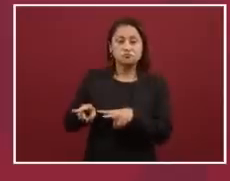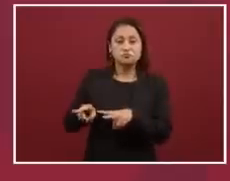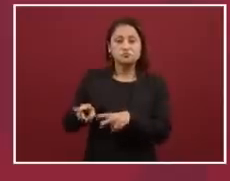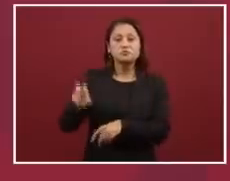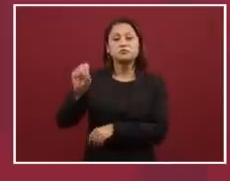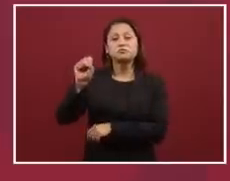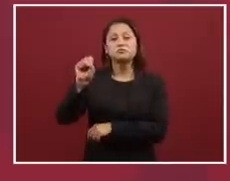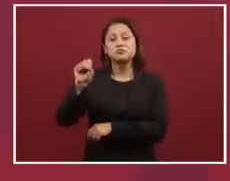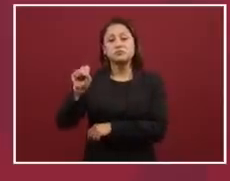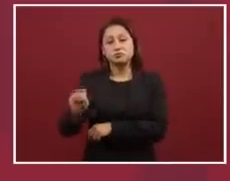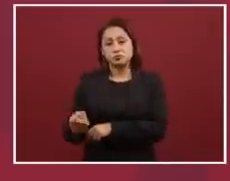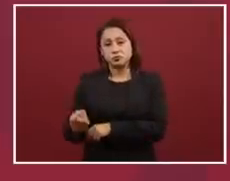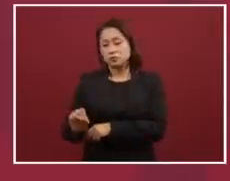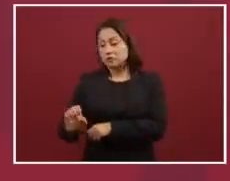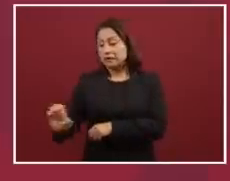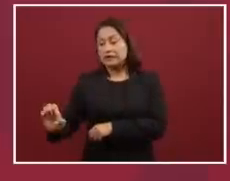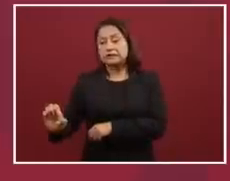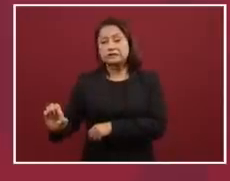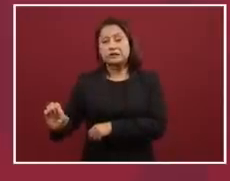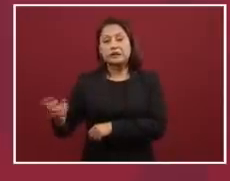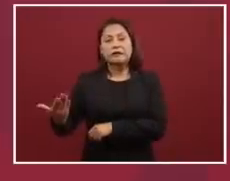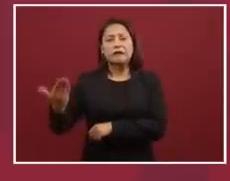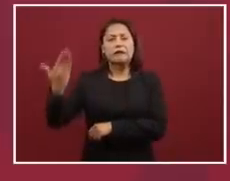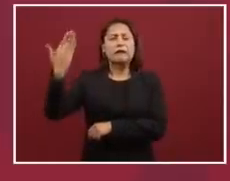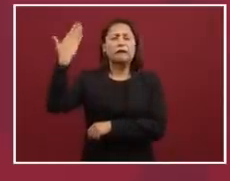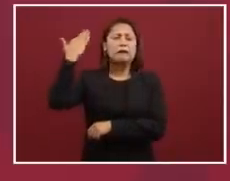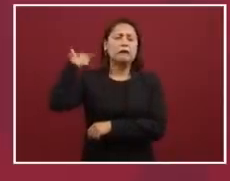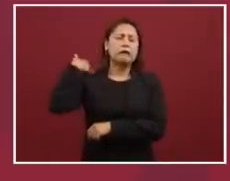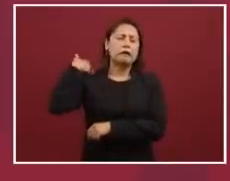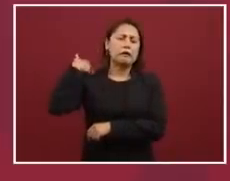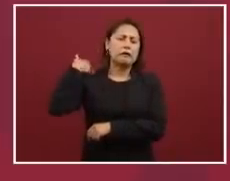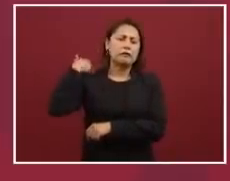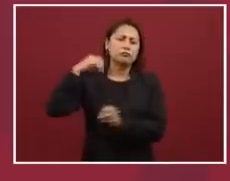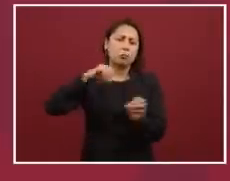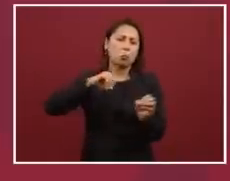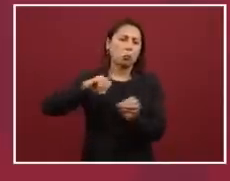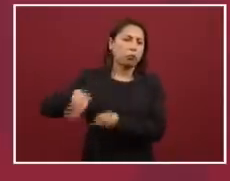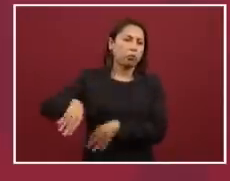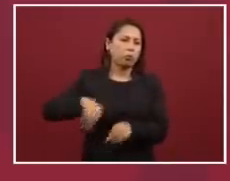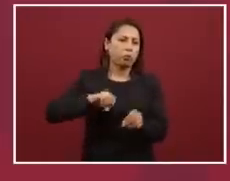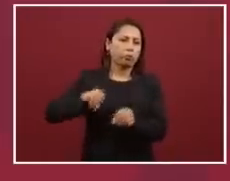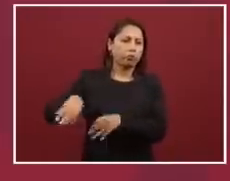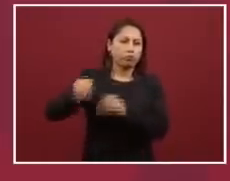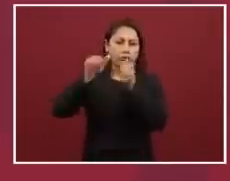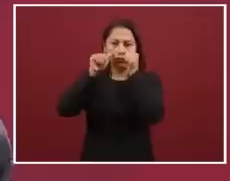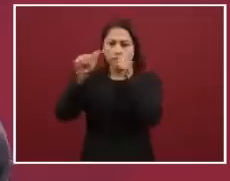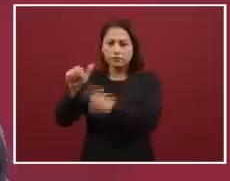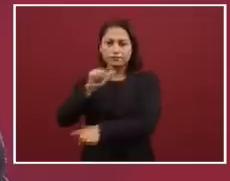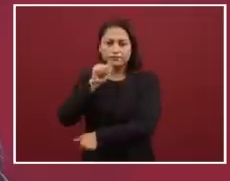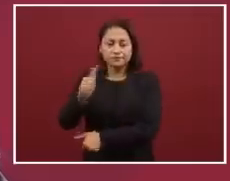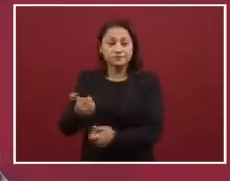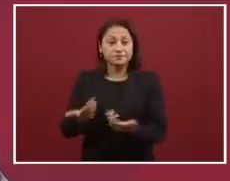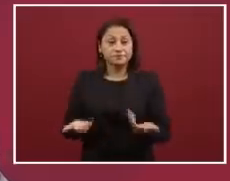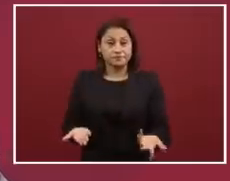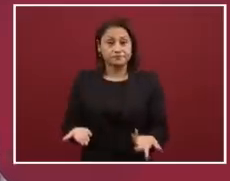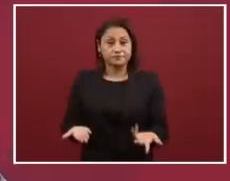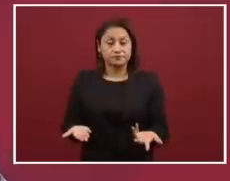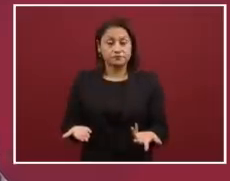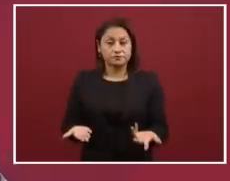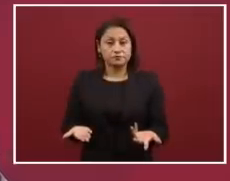sureste se abandonó durante muchos años y sin